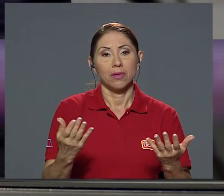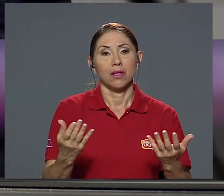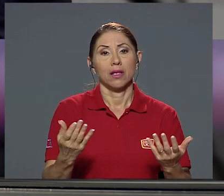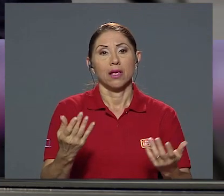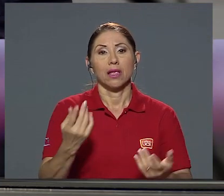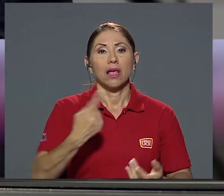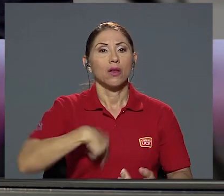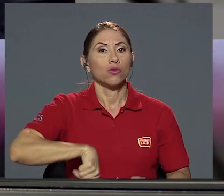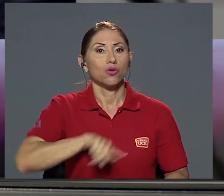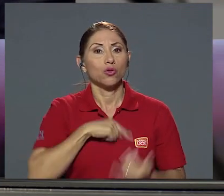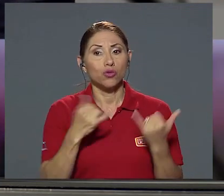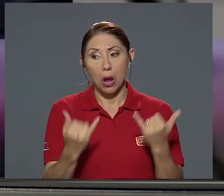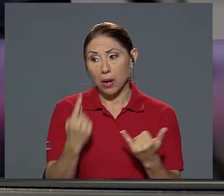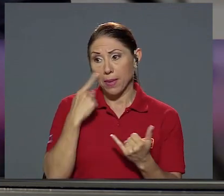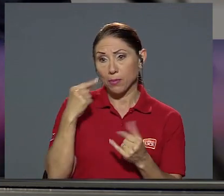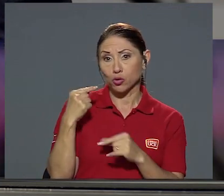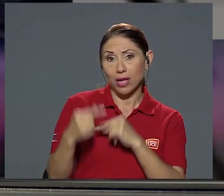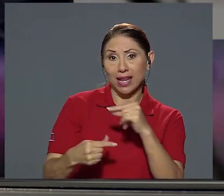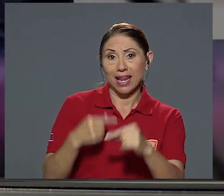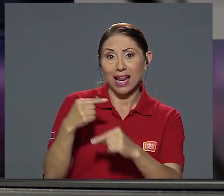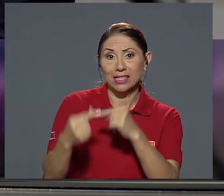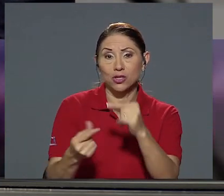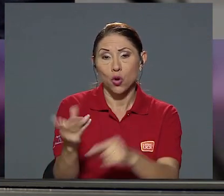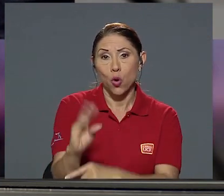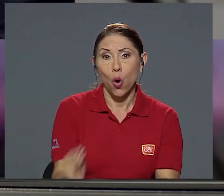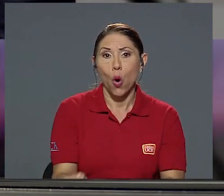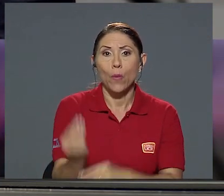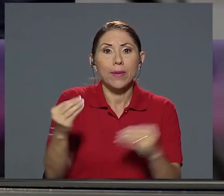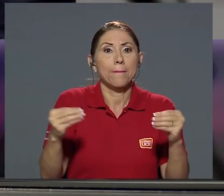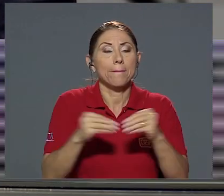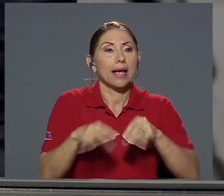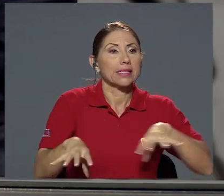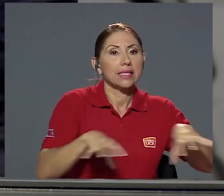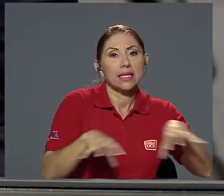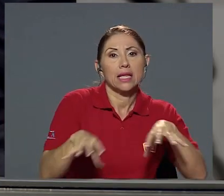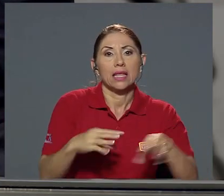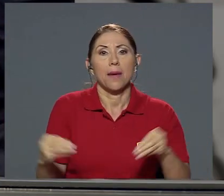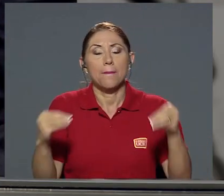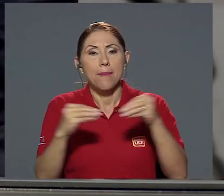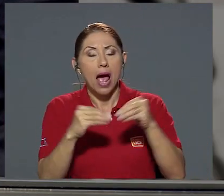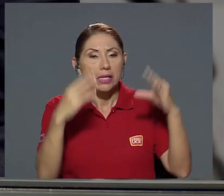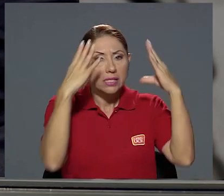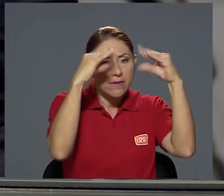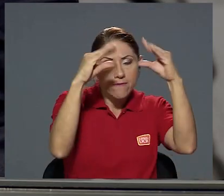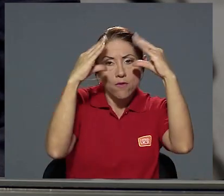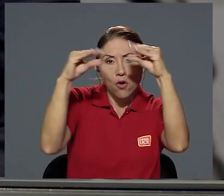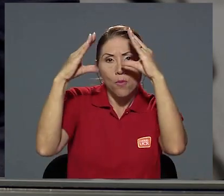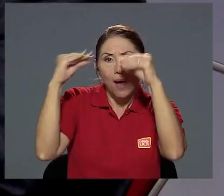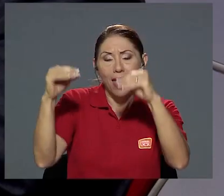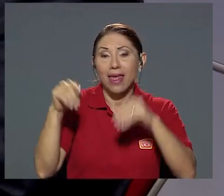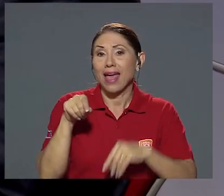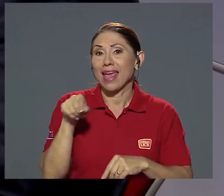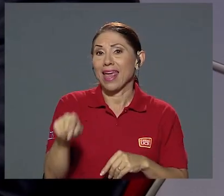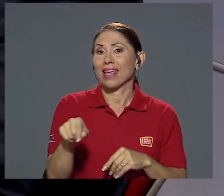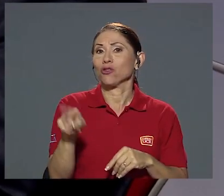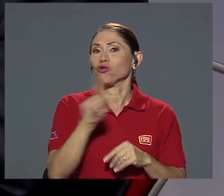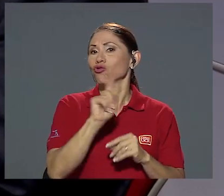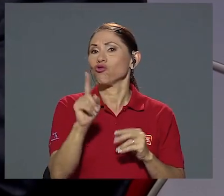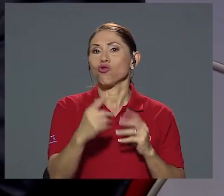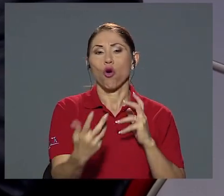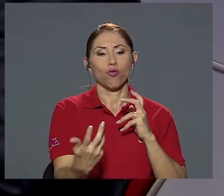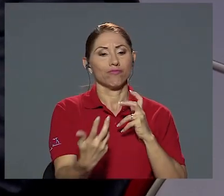una generación joven mucho más inquieta, mucho más informada y que no responde a la